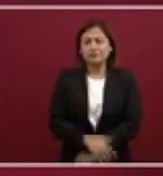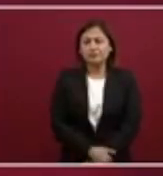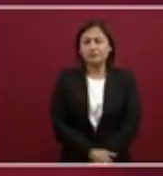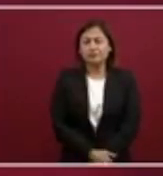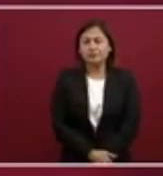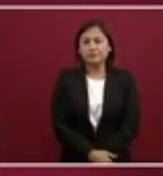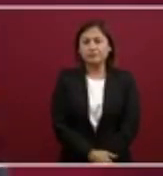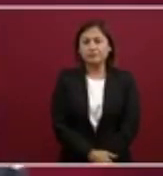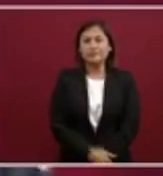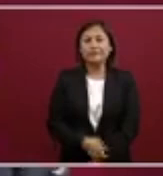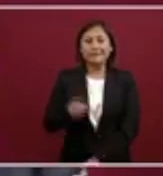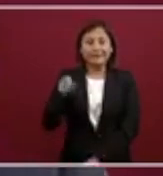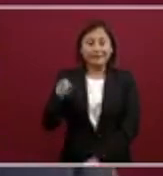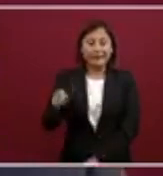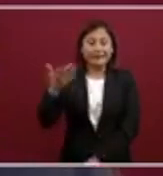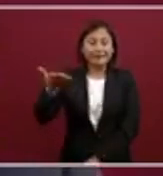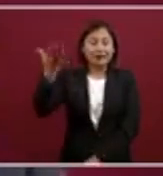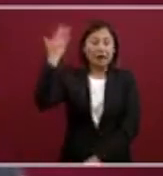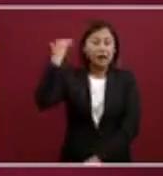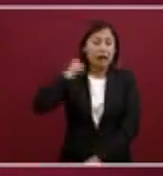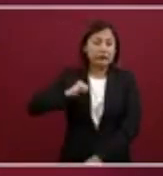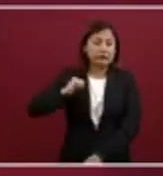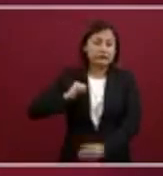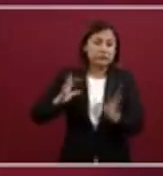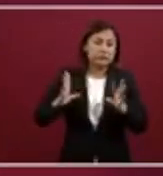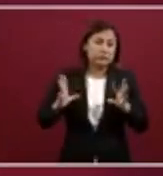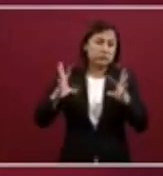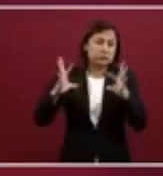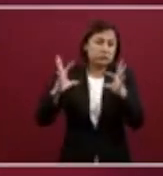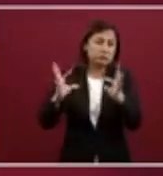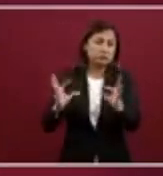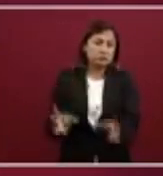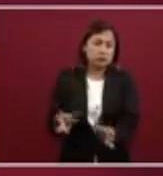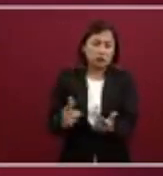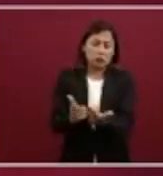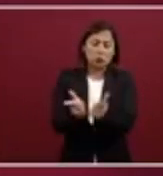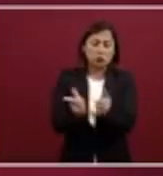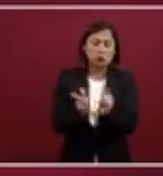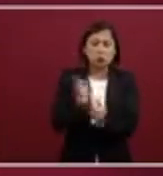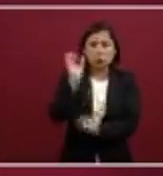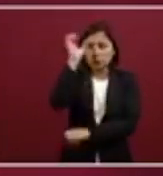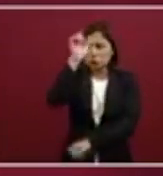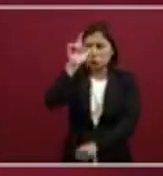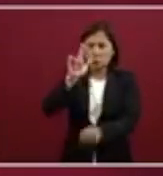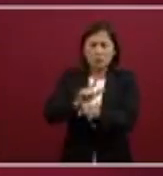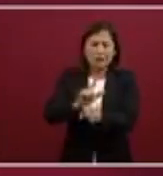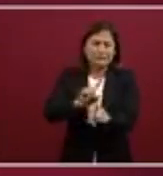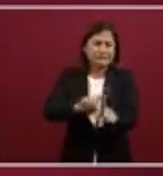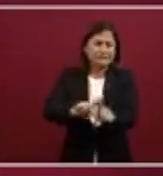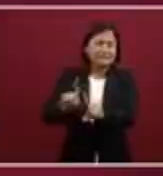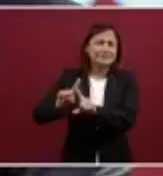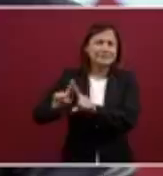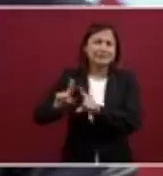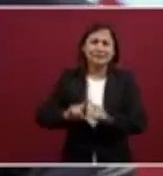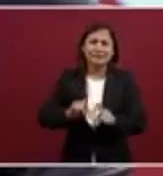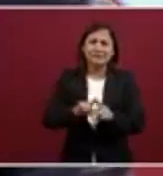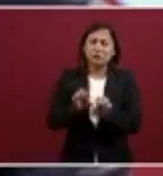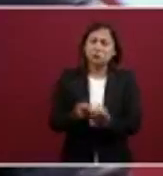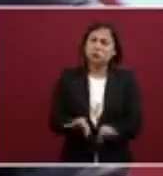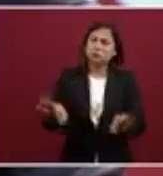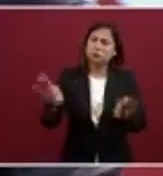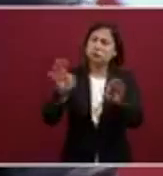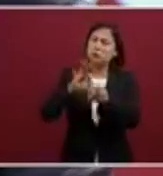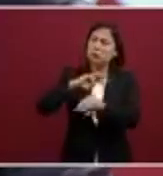las culturas más importantes del mundo. Entonces, sí